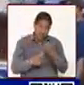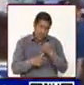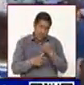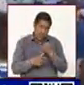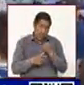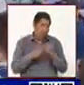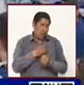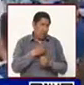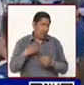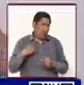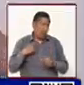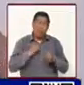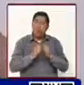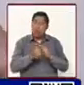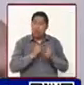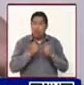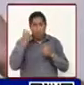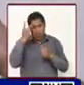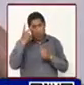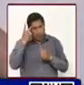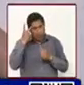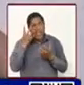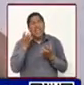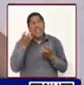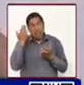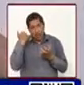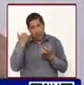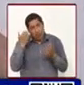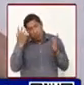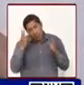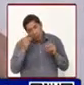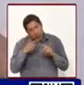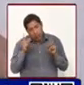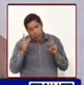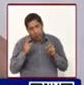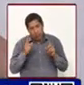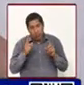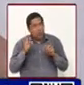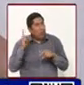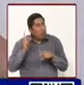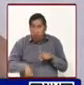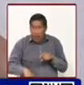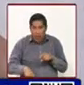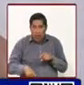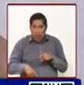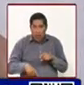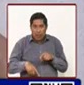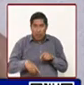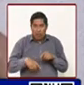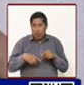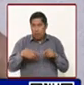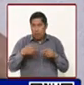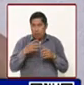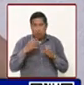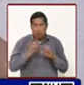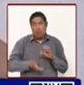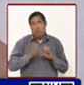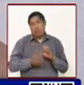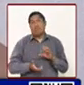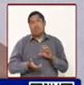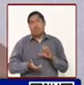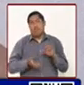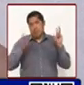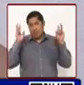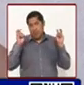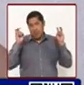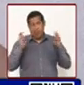una carrera y una acción política. Entonces, él no puede ejercer competencia